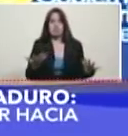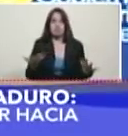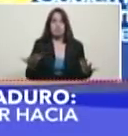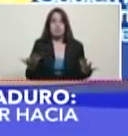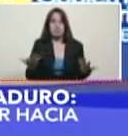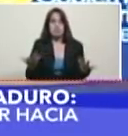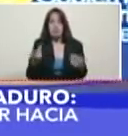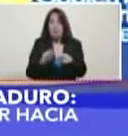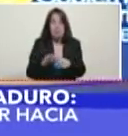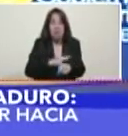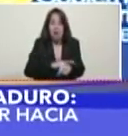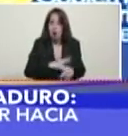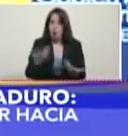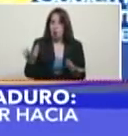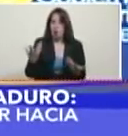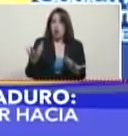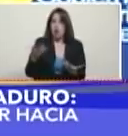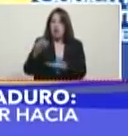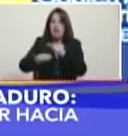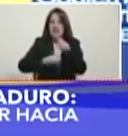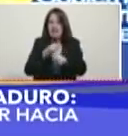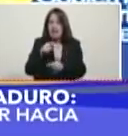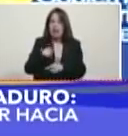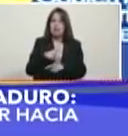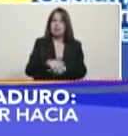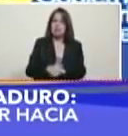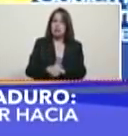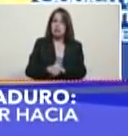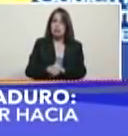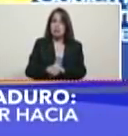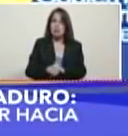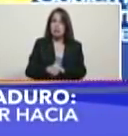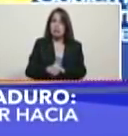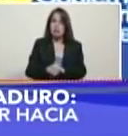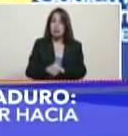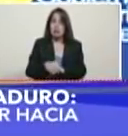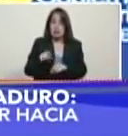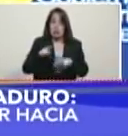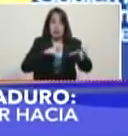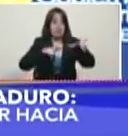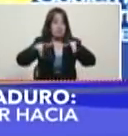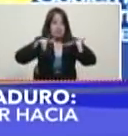Lo peor es que haya gente en Venezuela que sean títeres de ello,